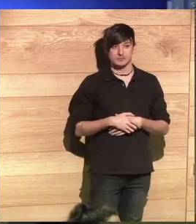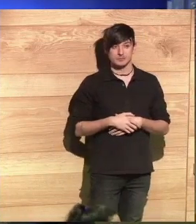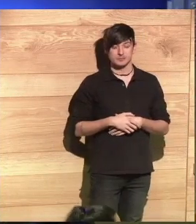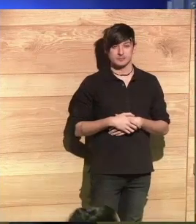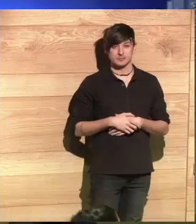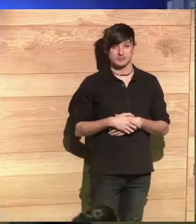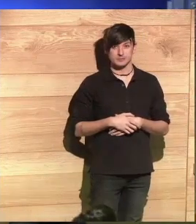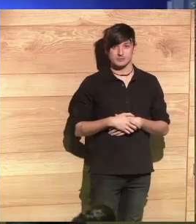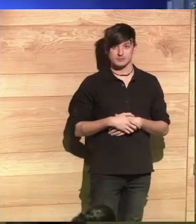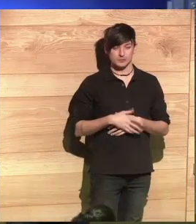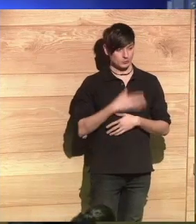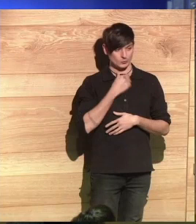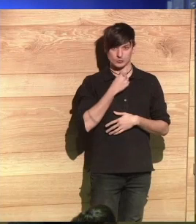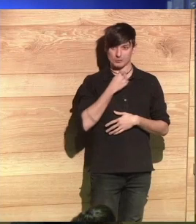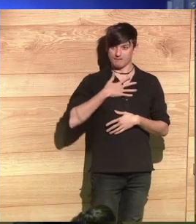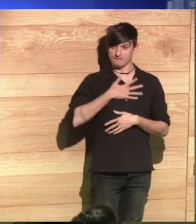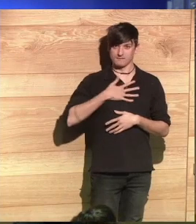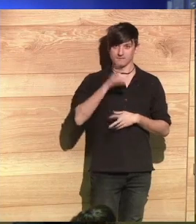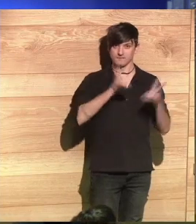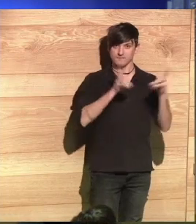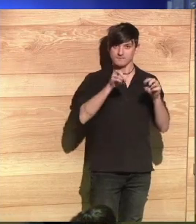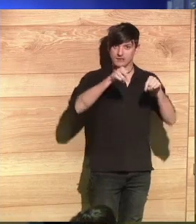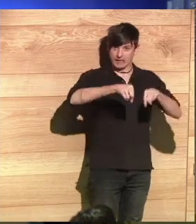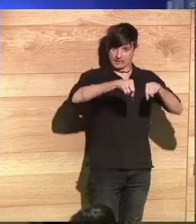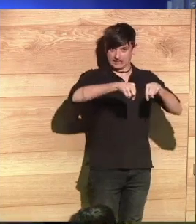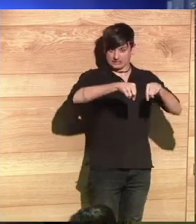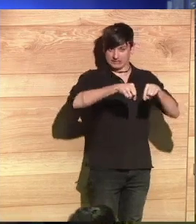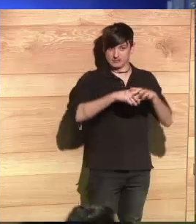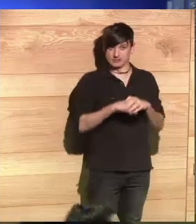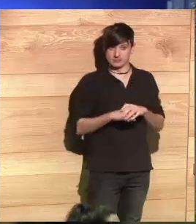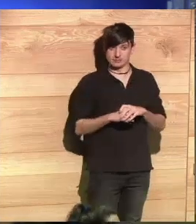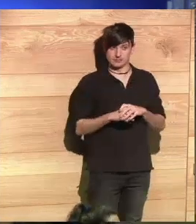Es un gusto para nosotros estar aquí, en este